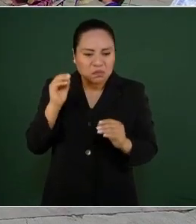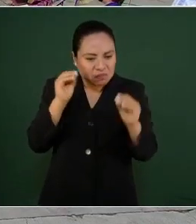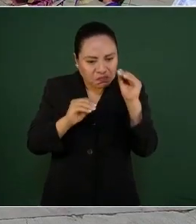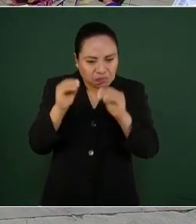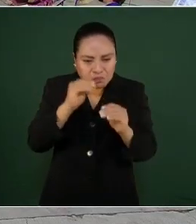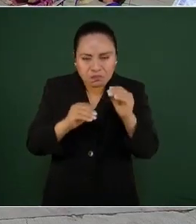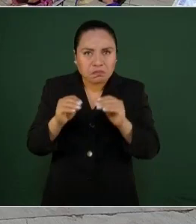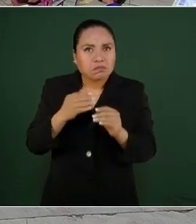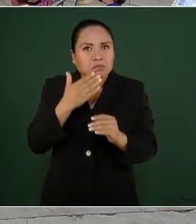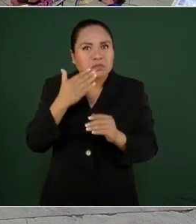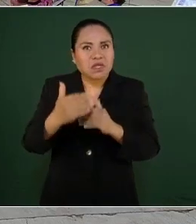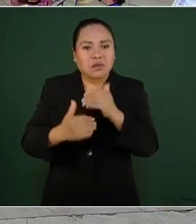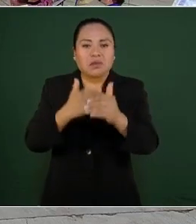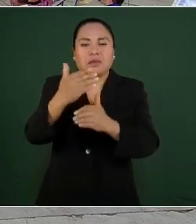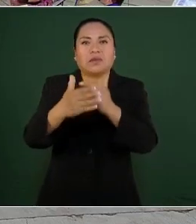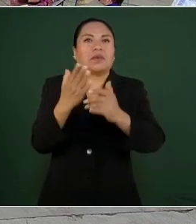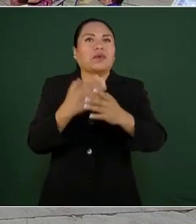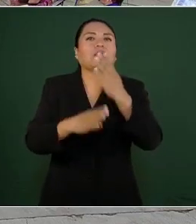A ver, explícalo.